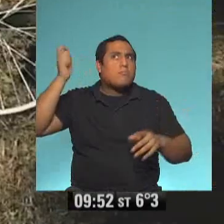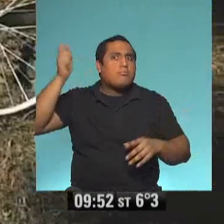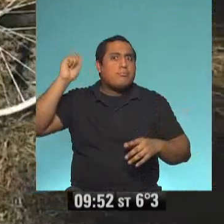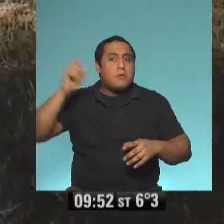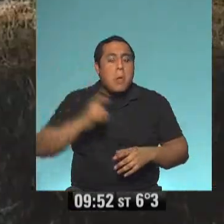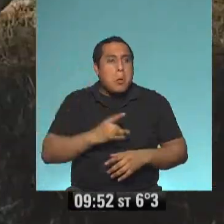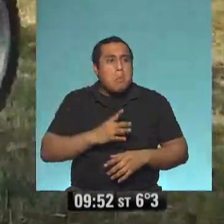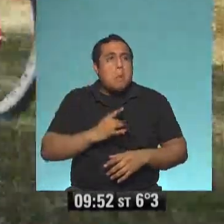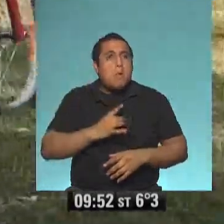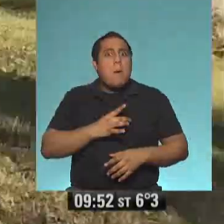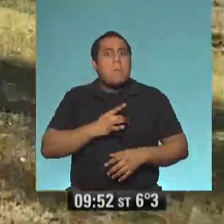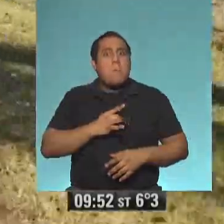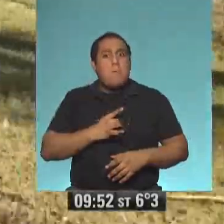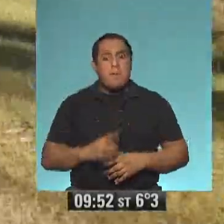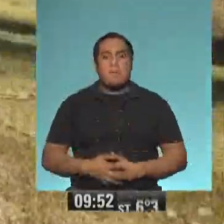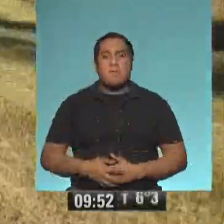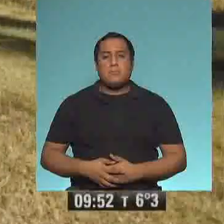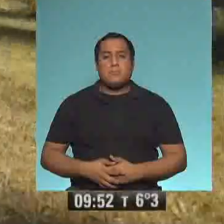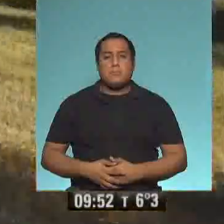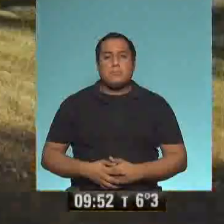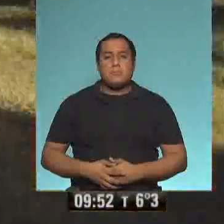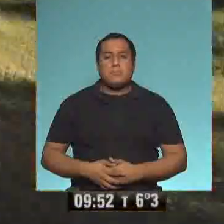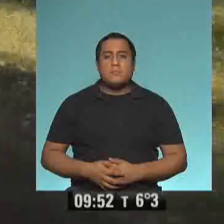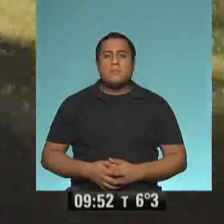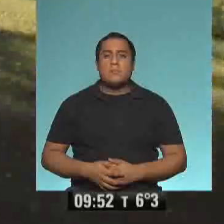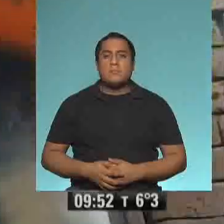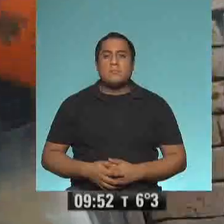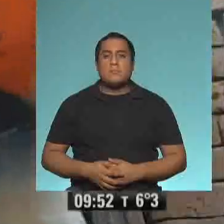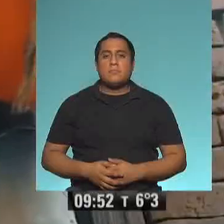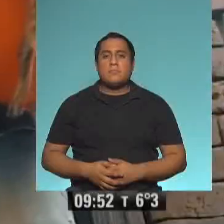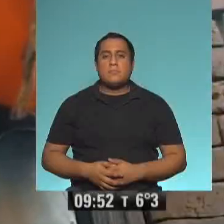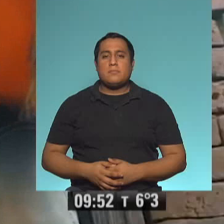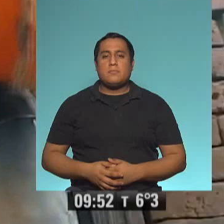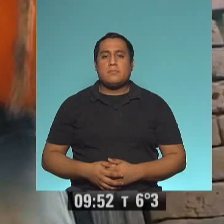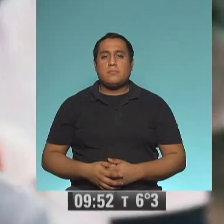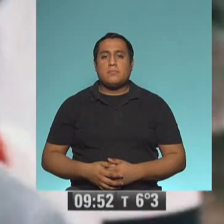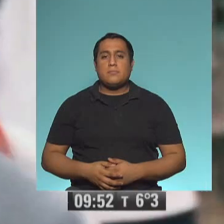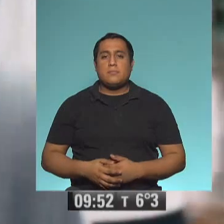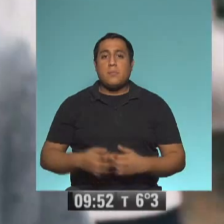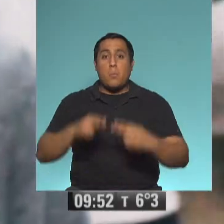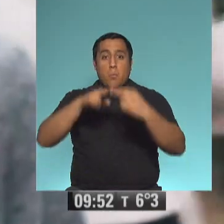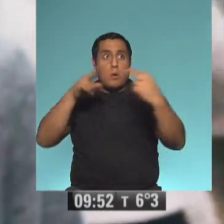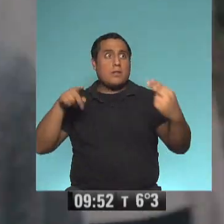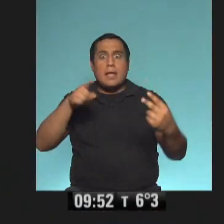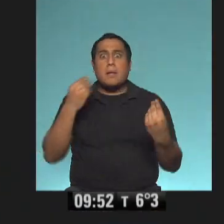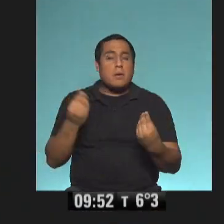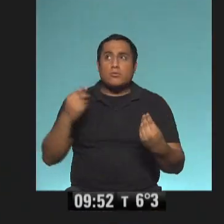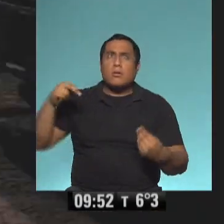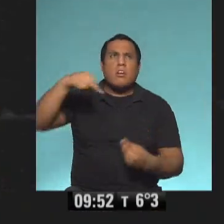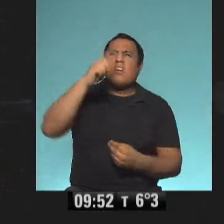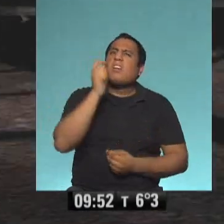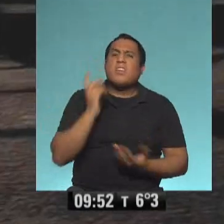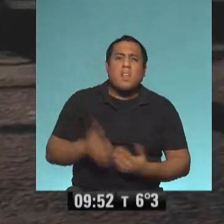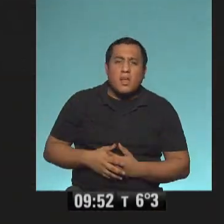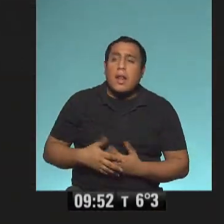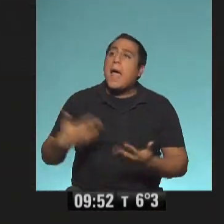del corazón. ¿Quién pasó por algún puente? ¿Quién? que me